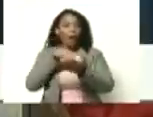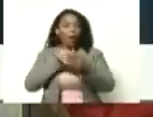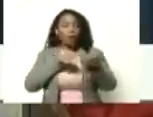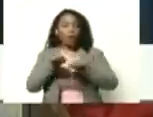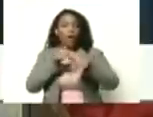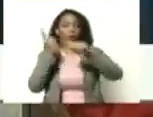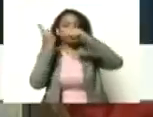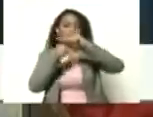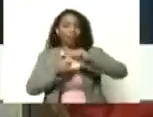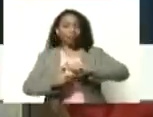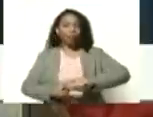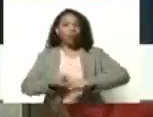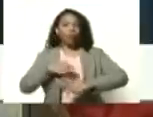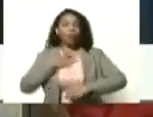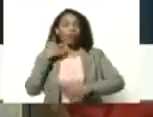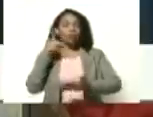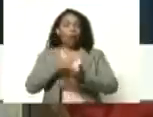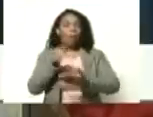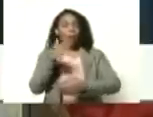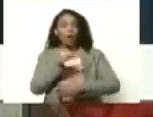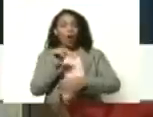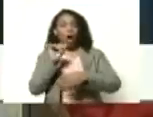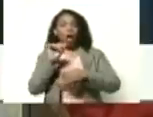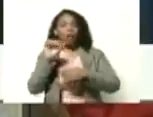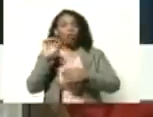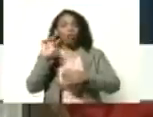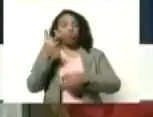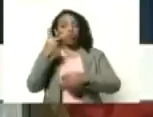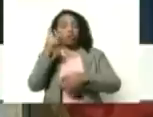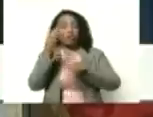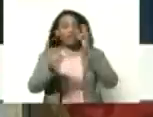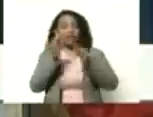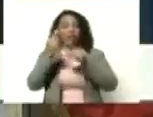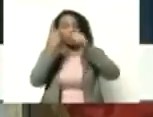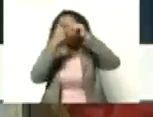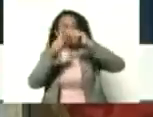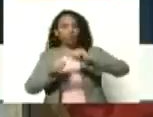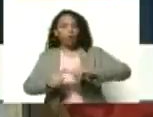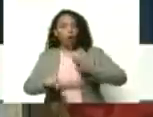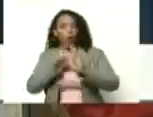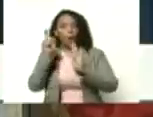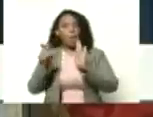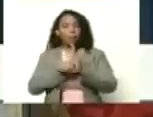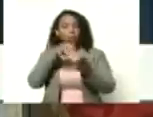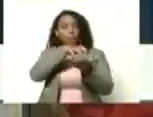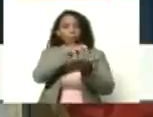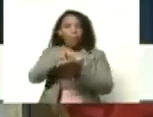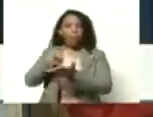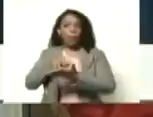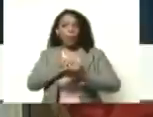sumarían y pudieran haber llegado a una docena de fiscales si sumamos a los regionales